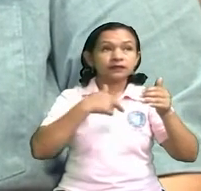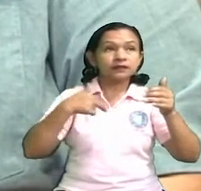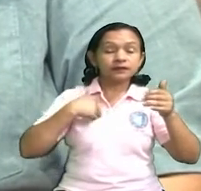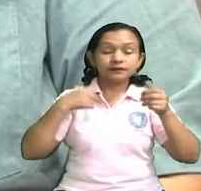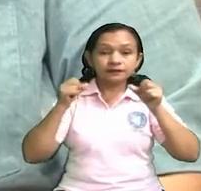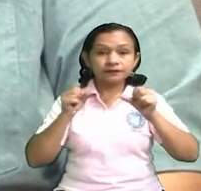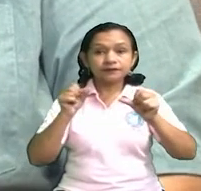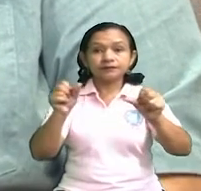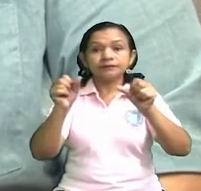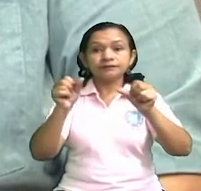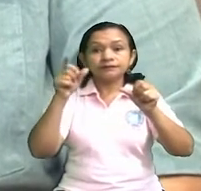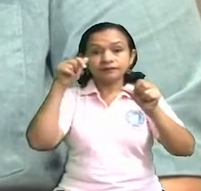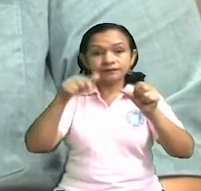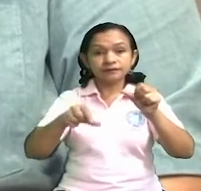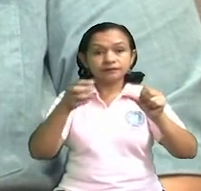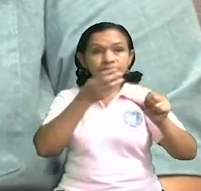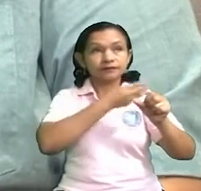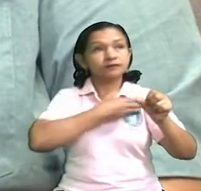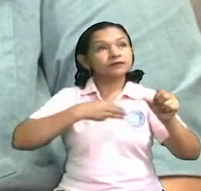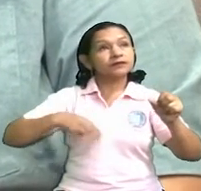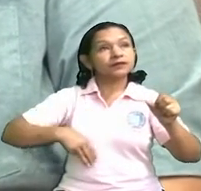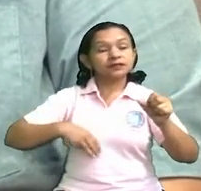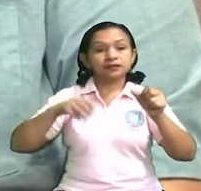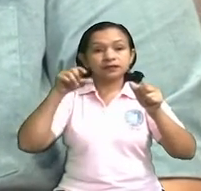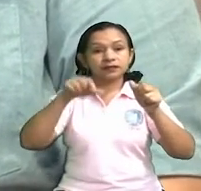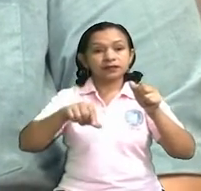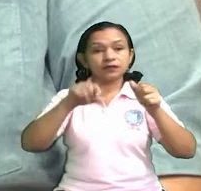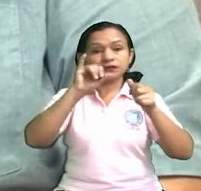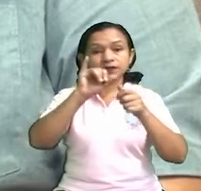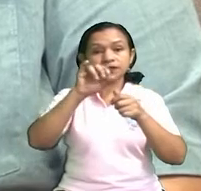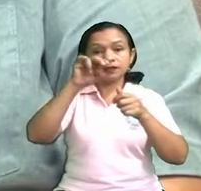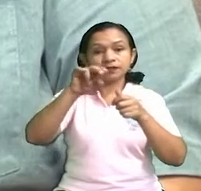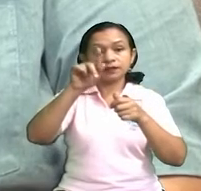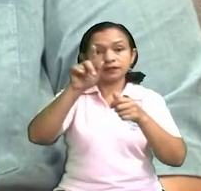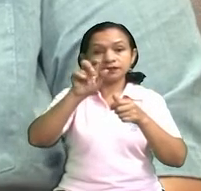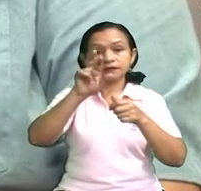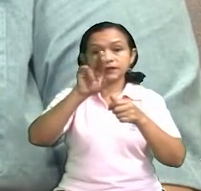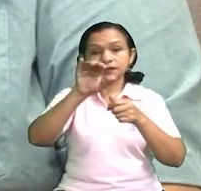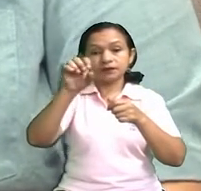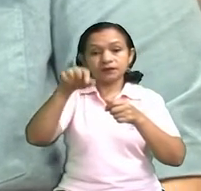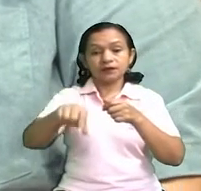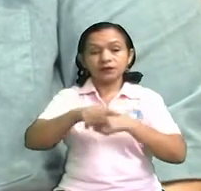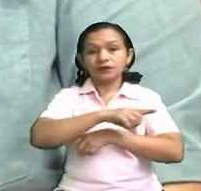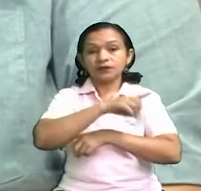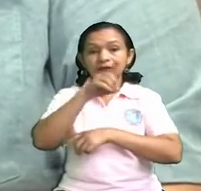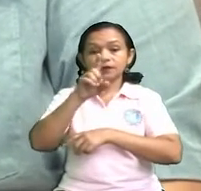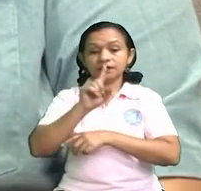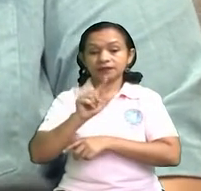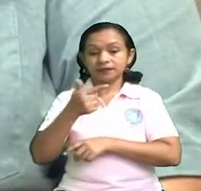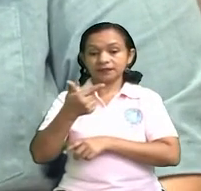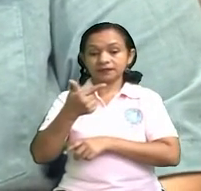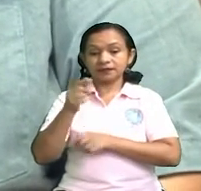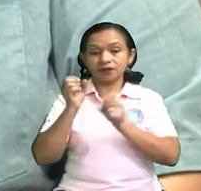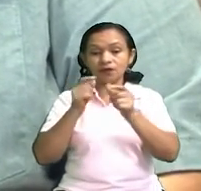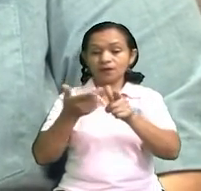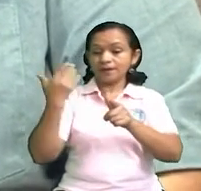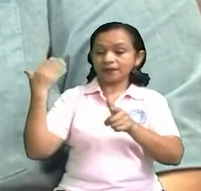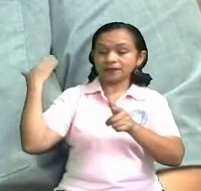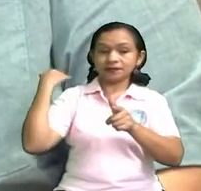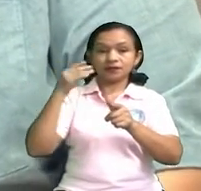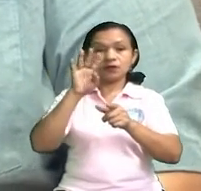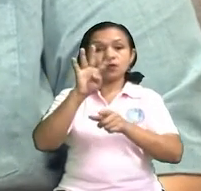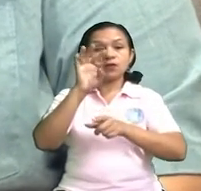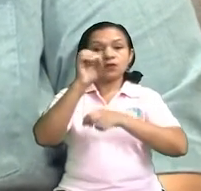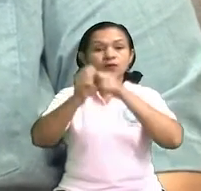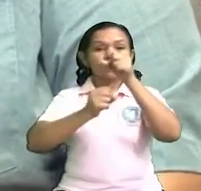del naciente Ministerio del Interior que hoy arribó en el 17 de octubre a 40 años,